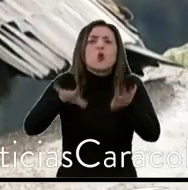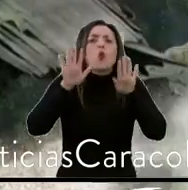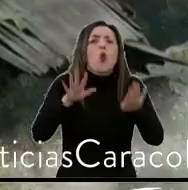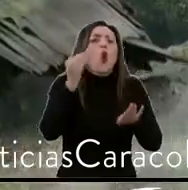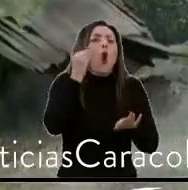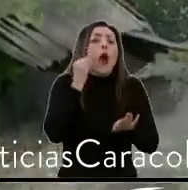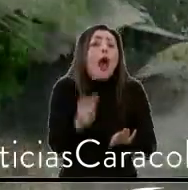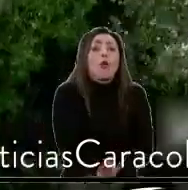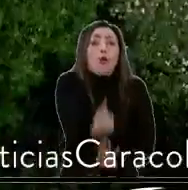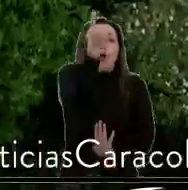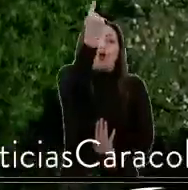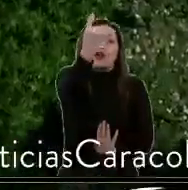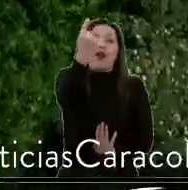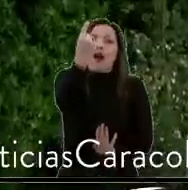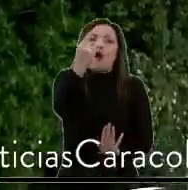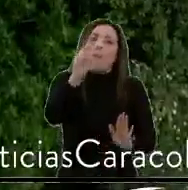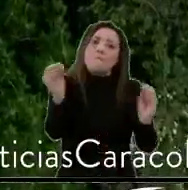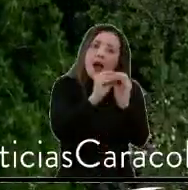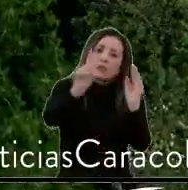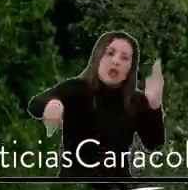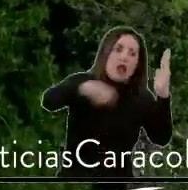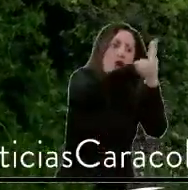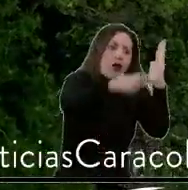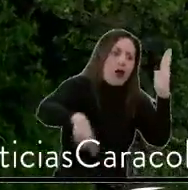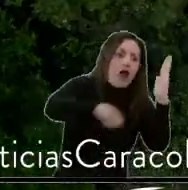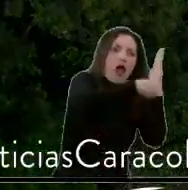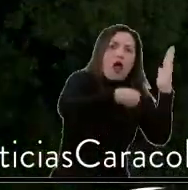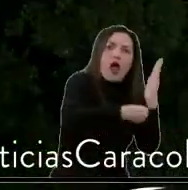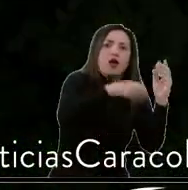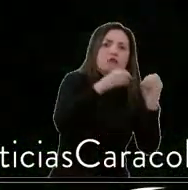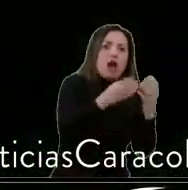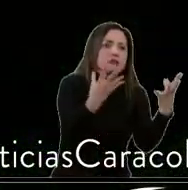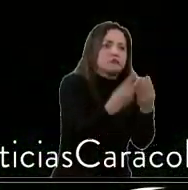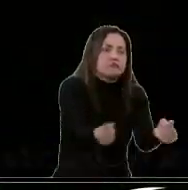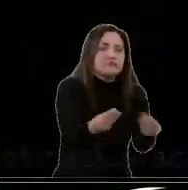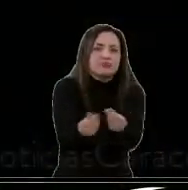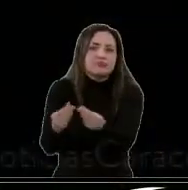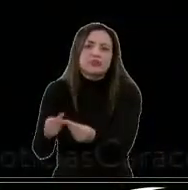una lista que, de seguir creciendo, nos llevará a una crisis que no tendrá solución.